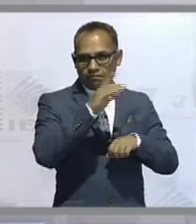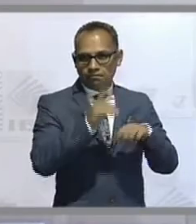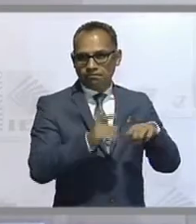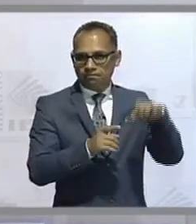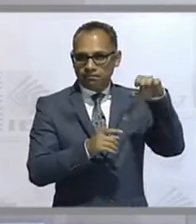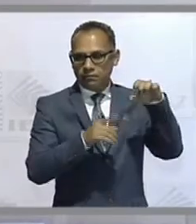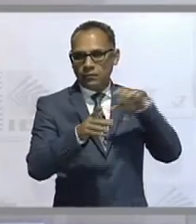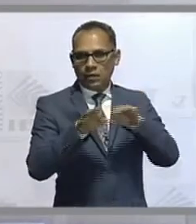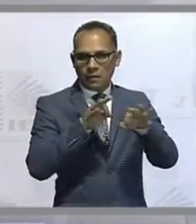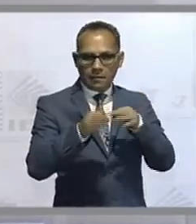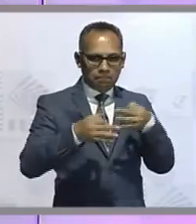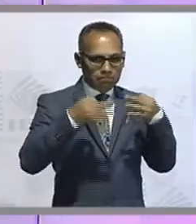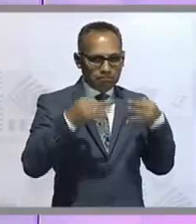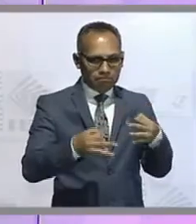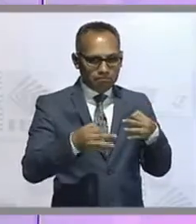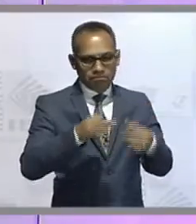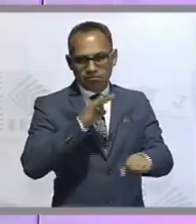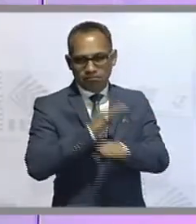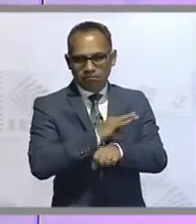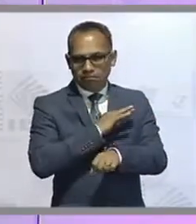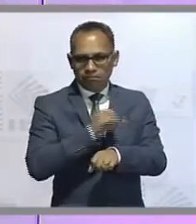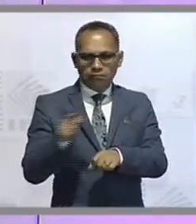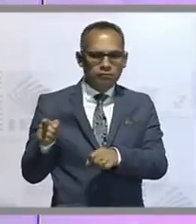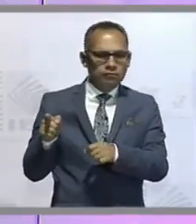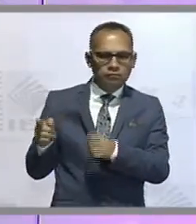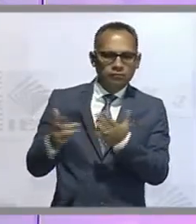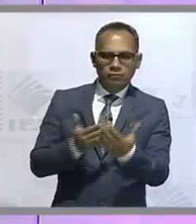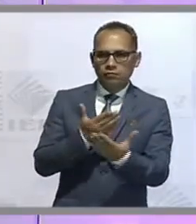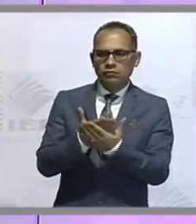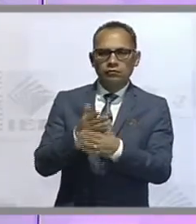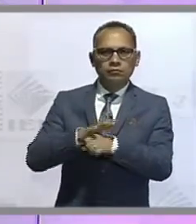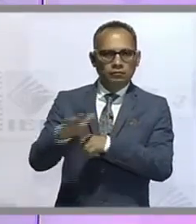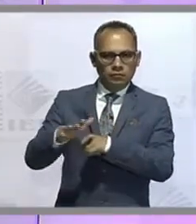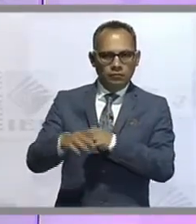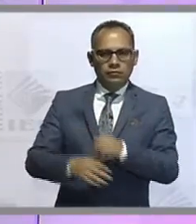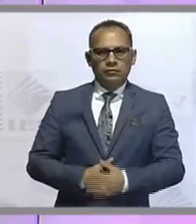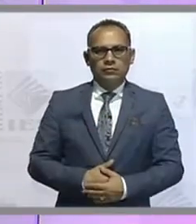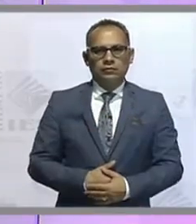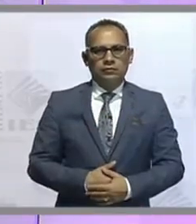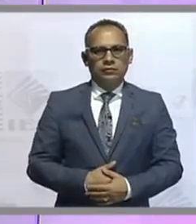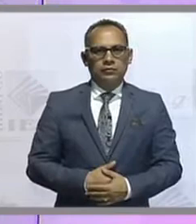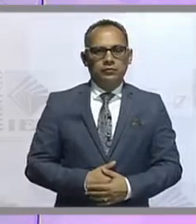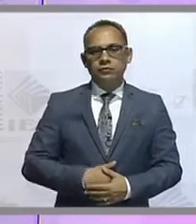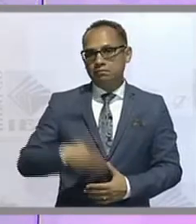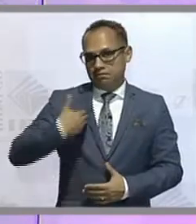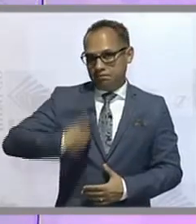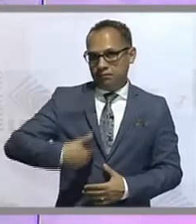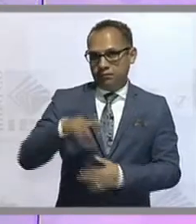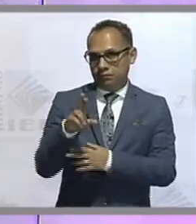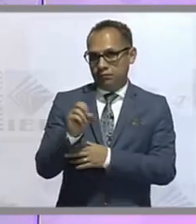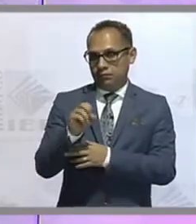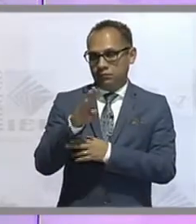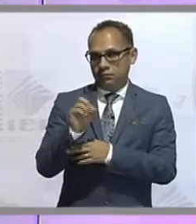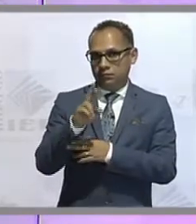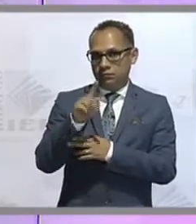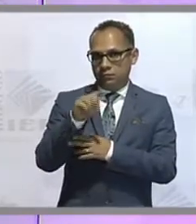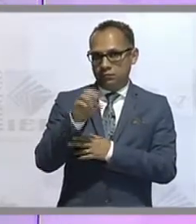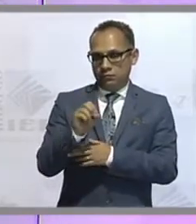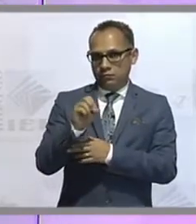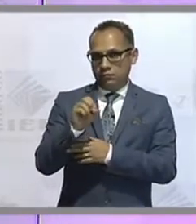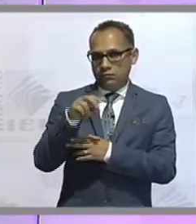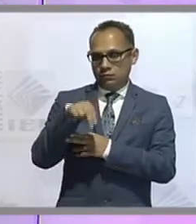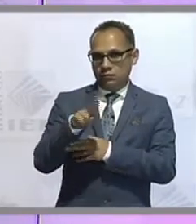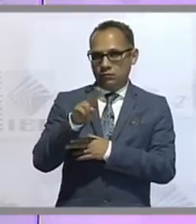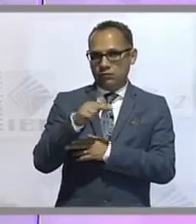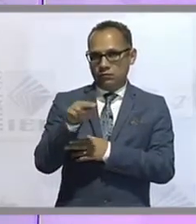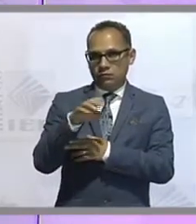responder esta pregunta candidato muchas gracias en el tema de economía y empleo su servidor roberto núñez representando al partido revolucionario institucional